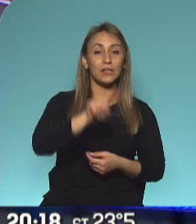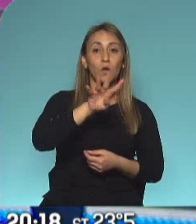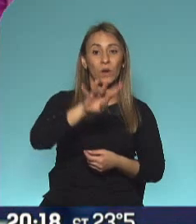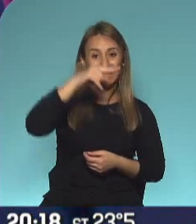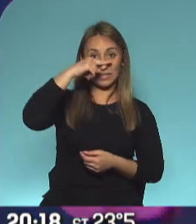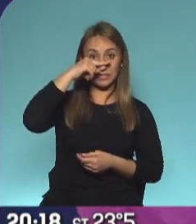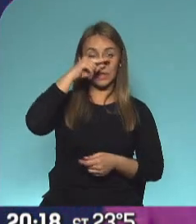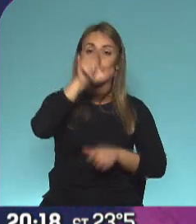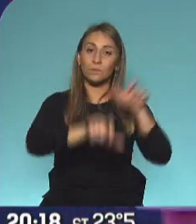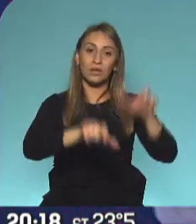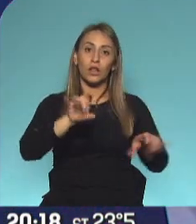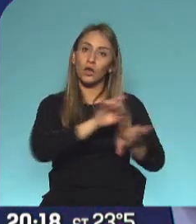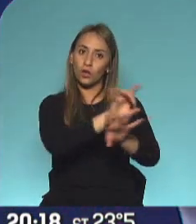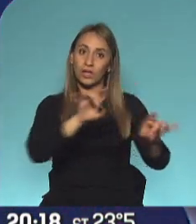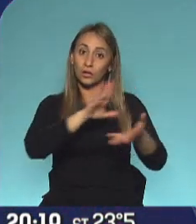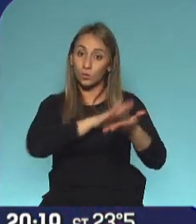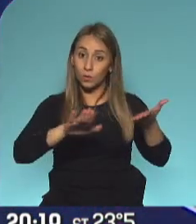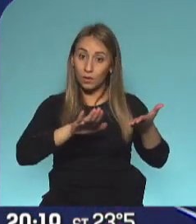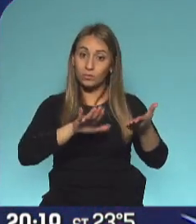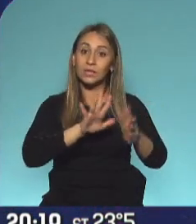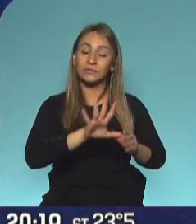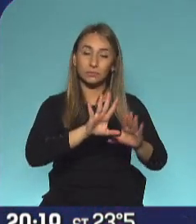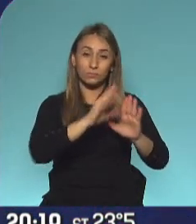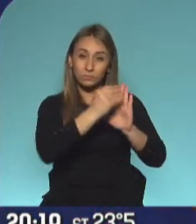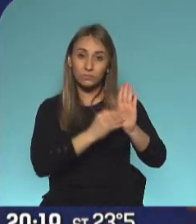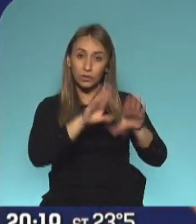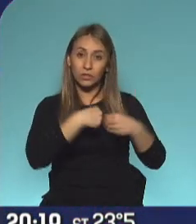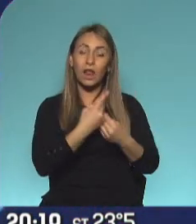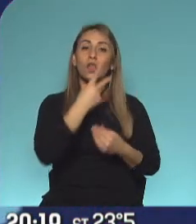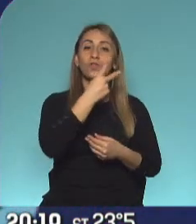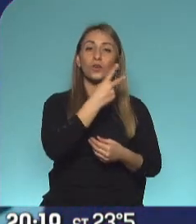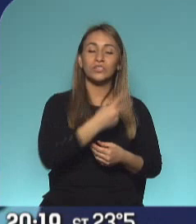7.147 son los nuevos contagios y con estos registros ya suman